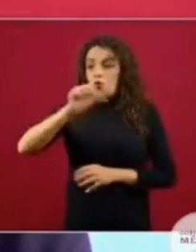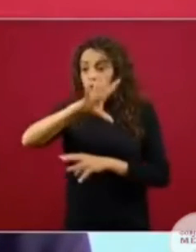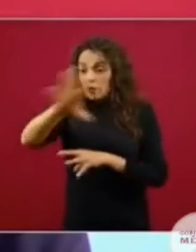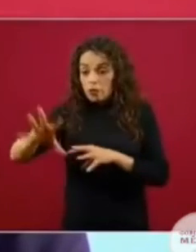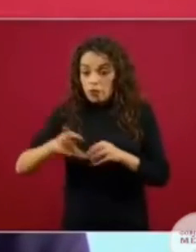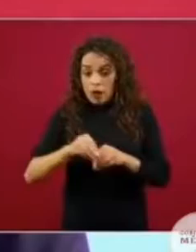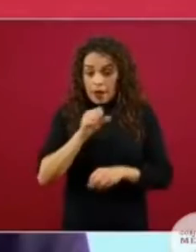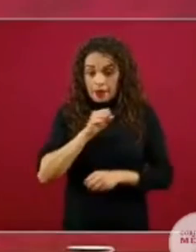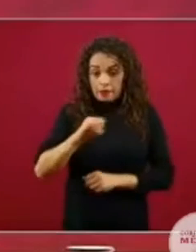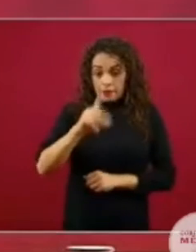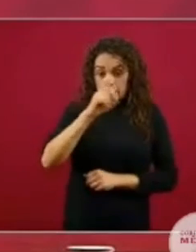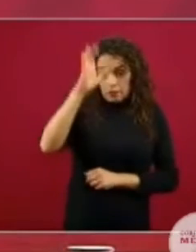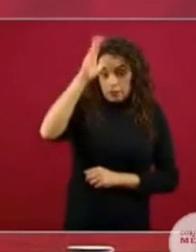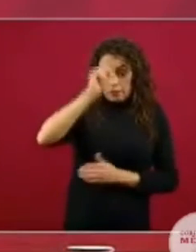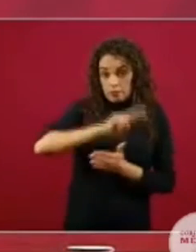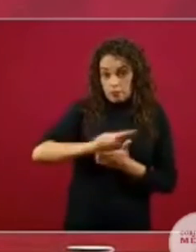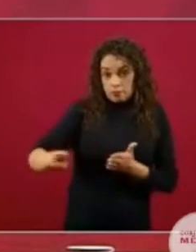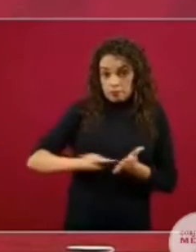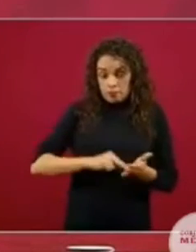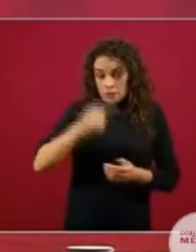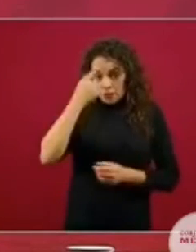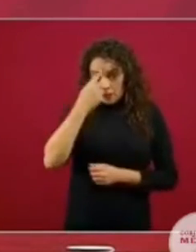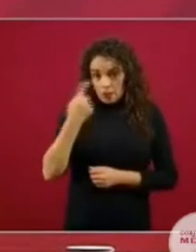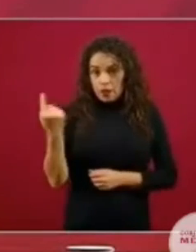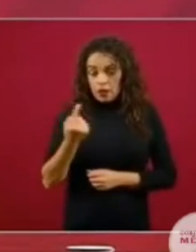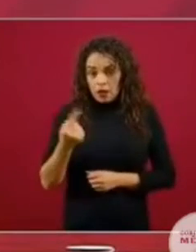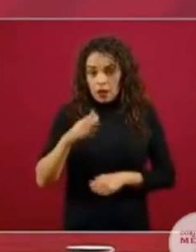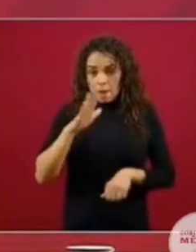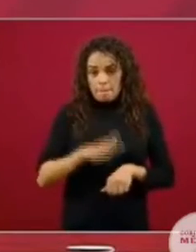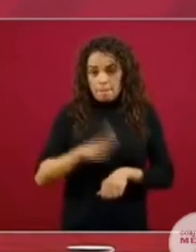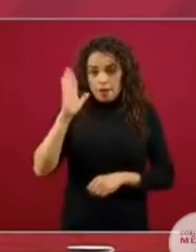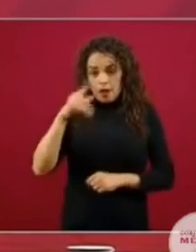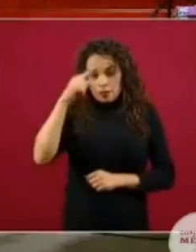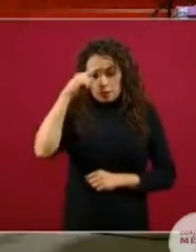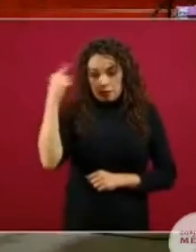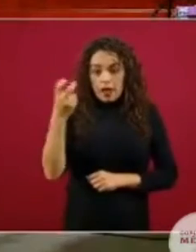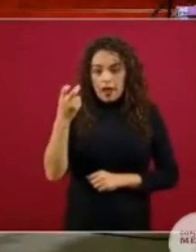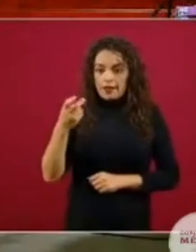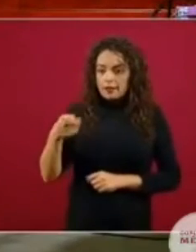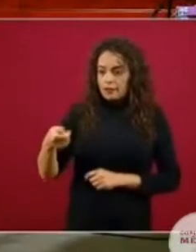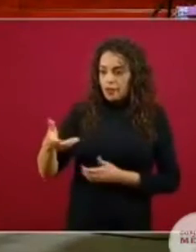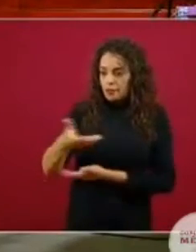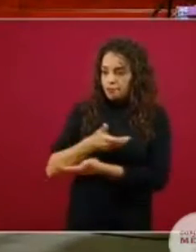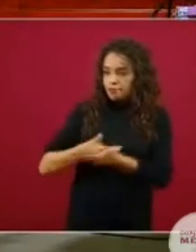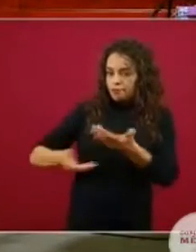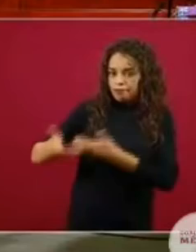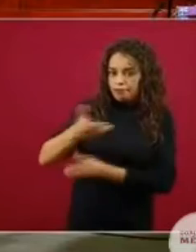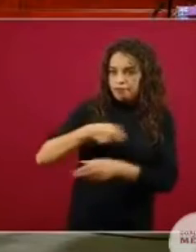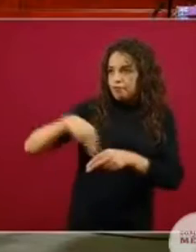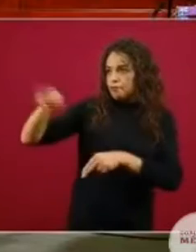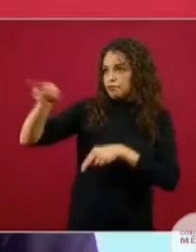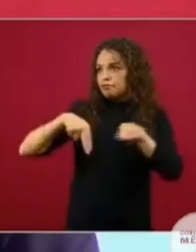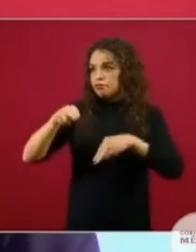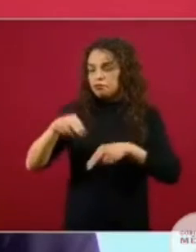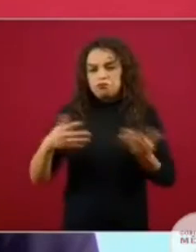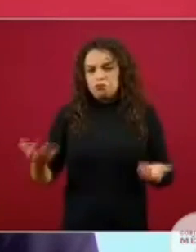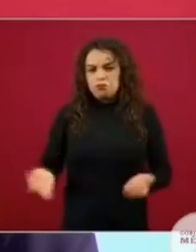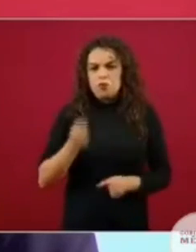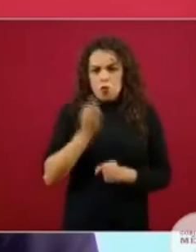pactado elementos que faciliten de manera específica estos intercambios y muy productivos